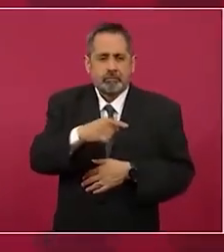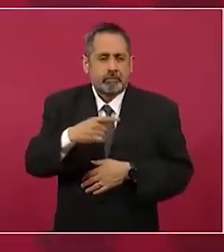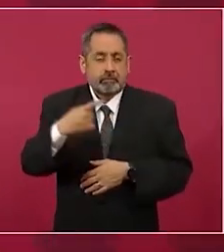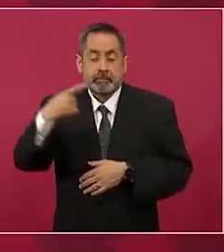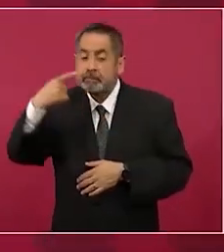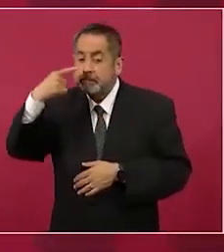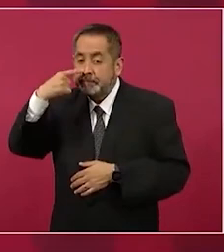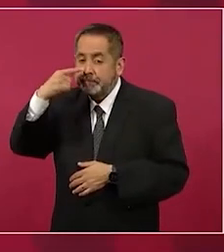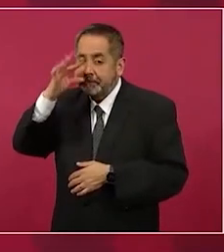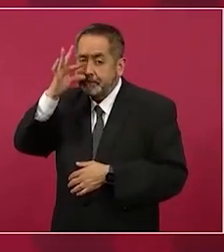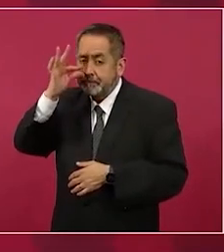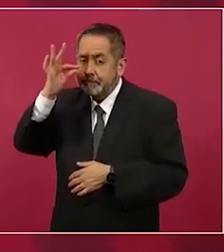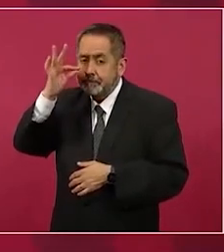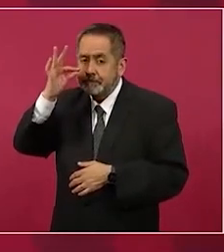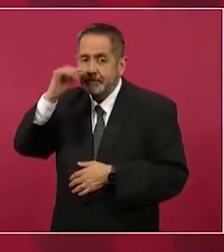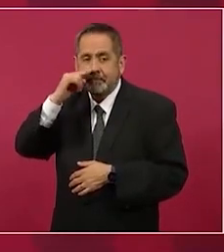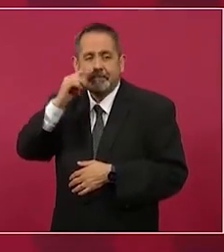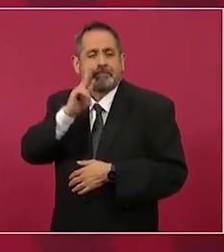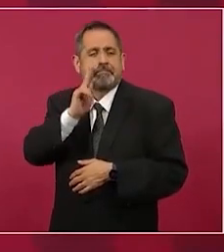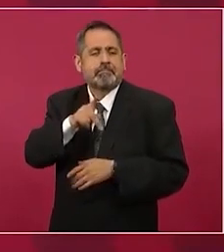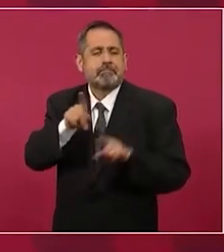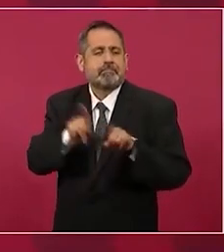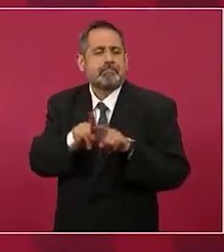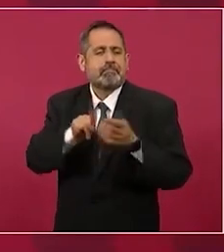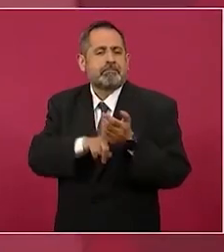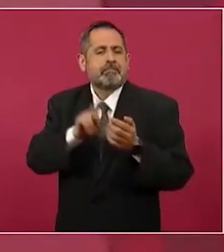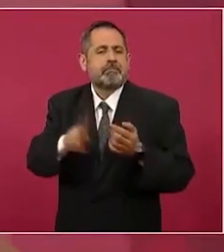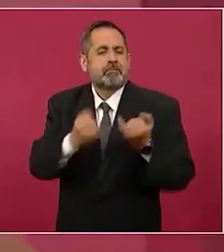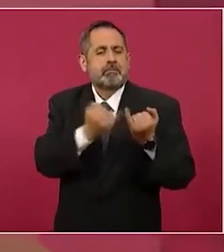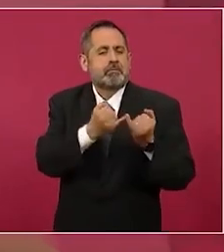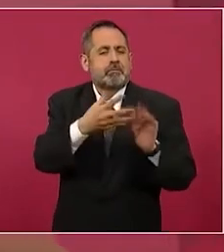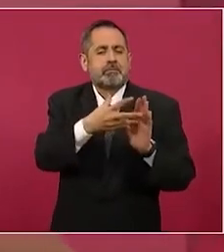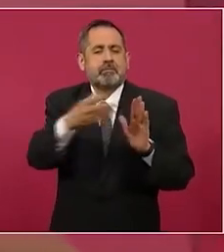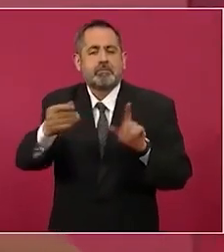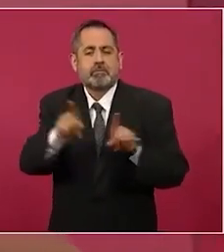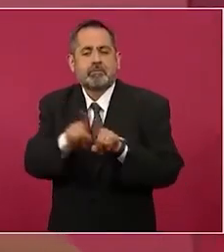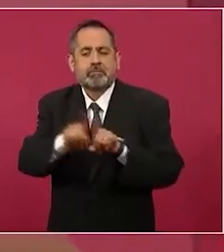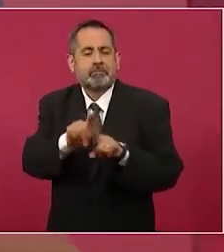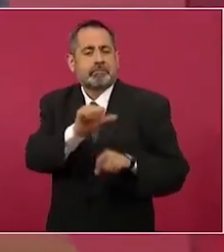naricita como la del presidente Peña Nieto.